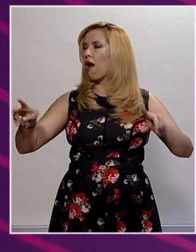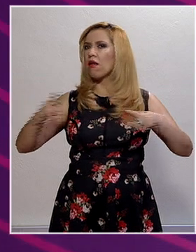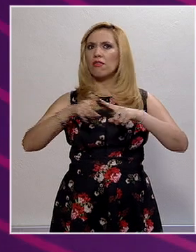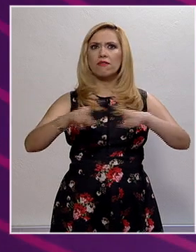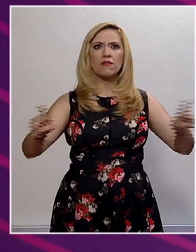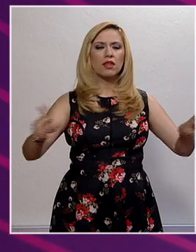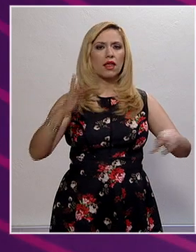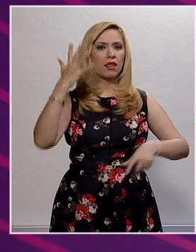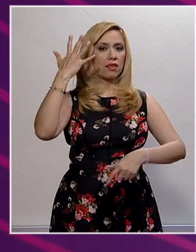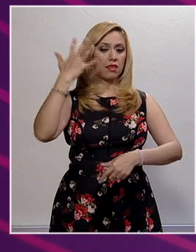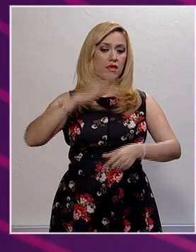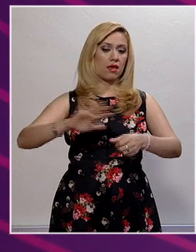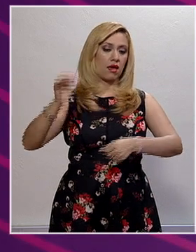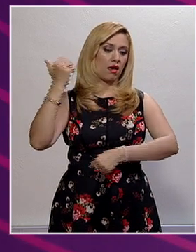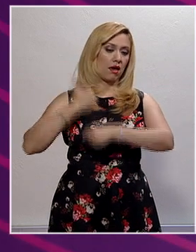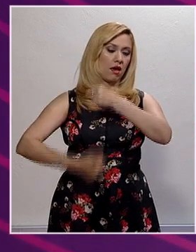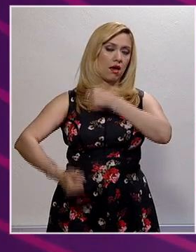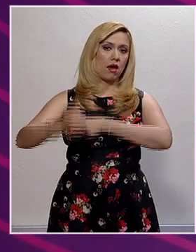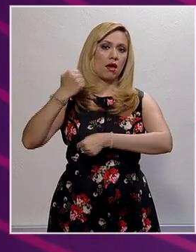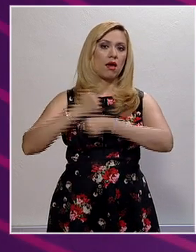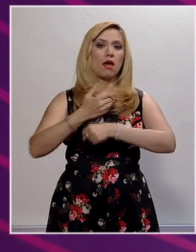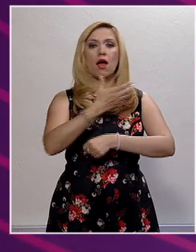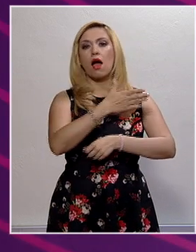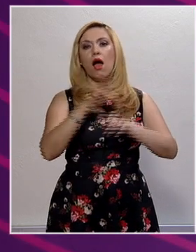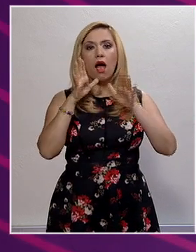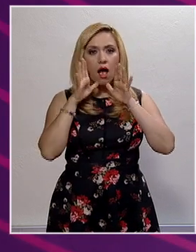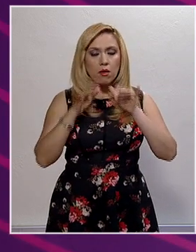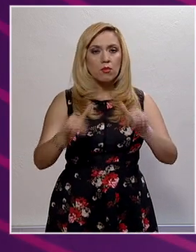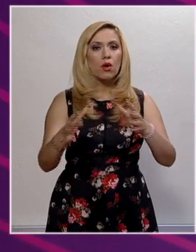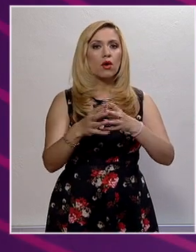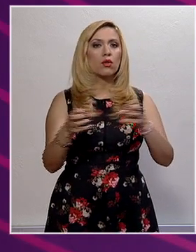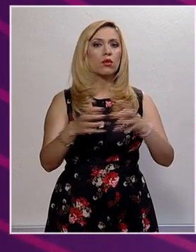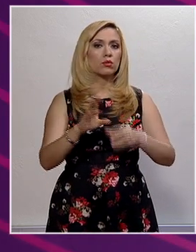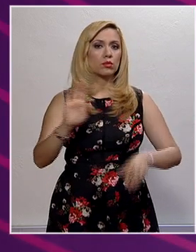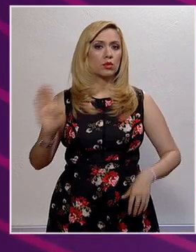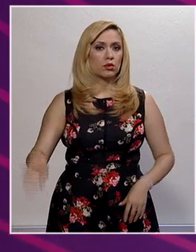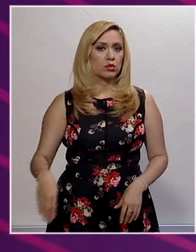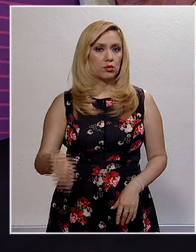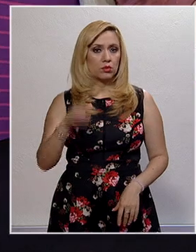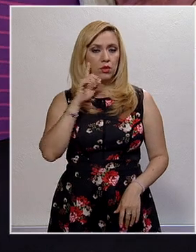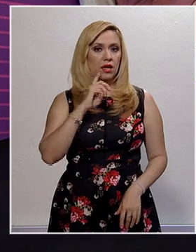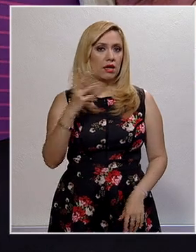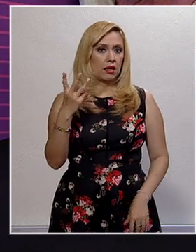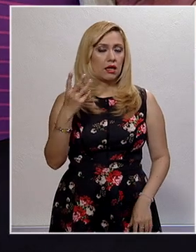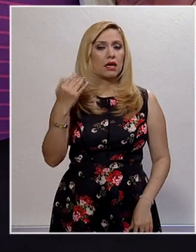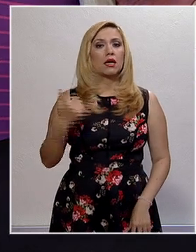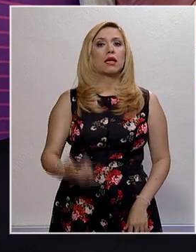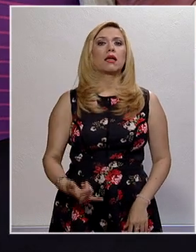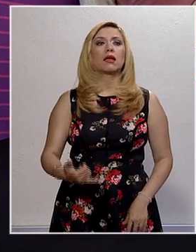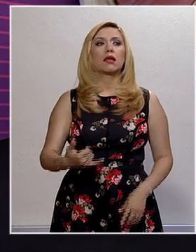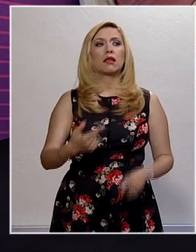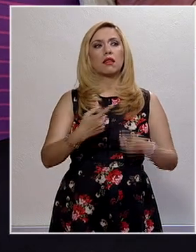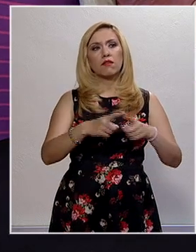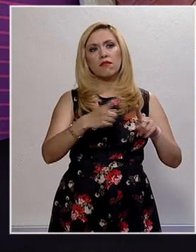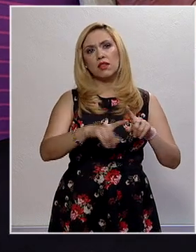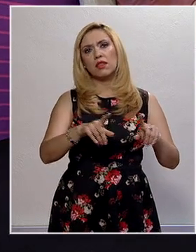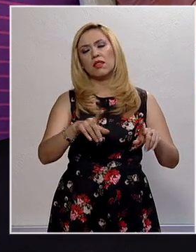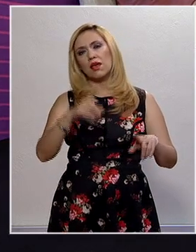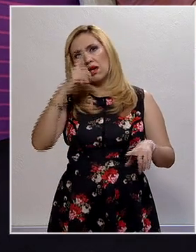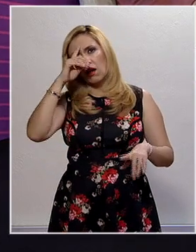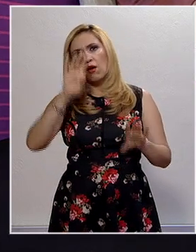10 años, ¿no? de campo algodonero y de ya varias estrategias